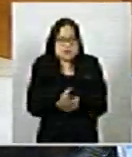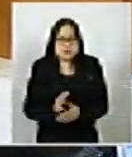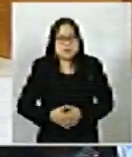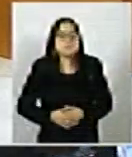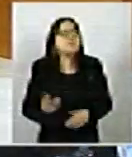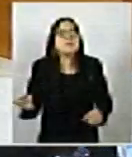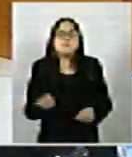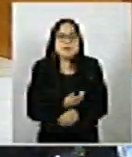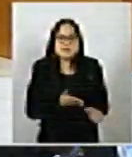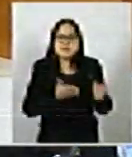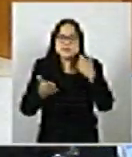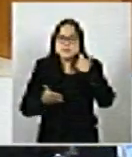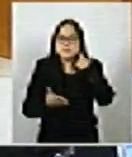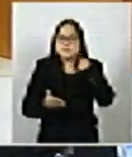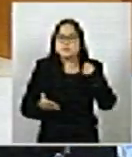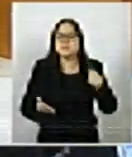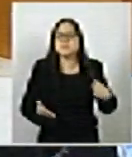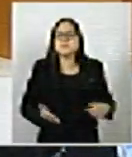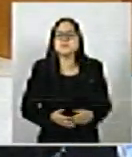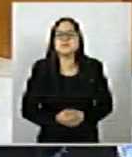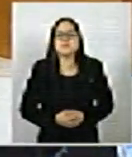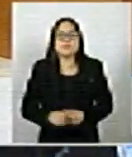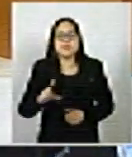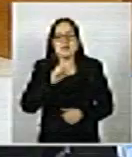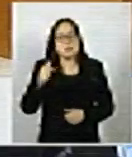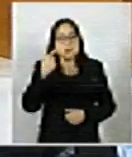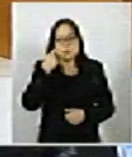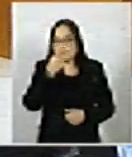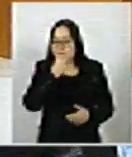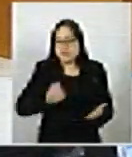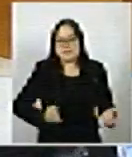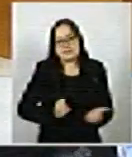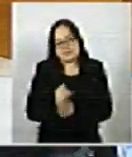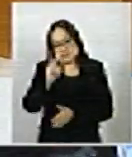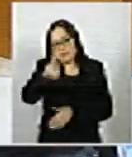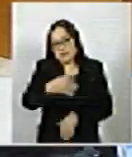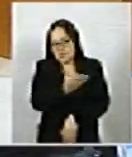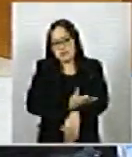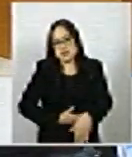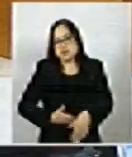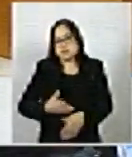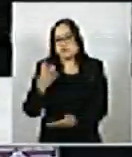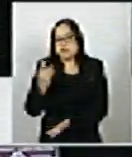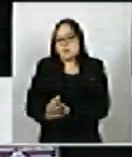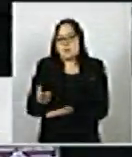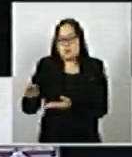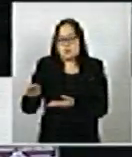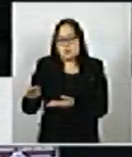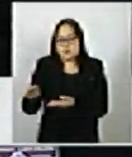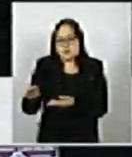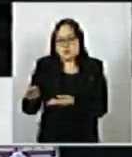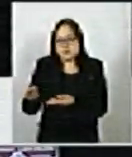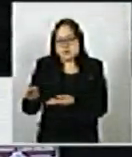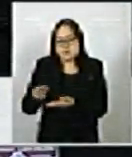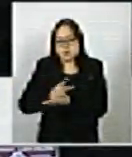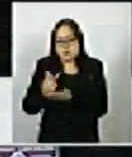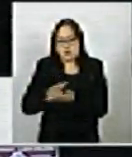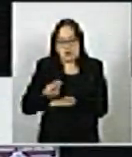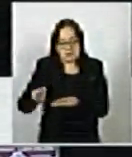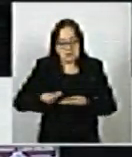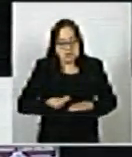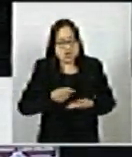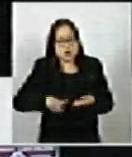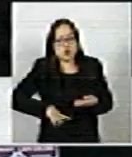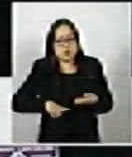pasó pues que tomamos la decisión ya tarde de solo turnar el programa del